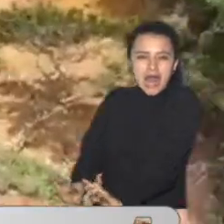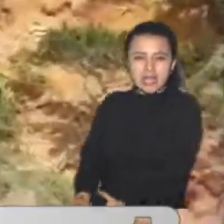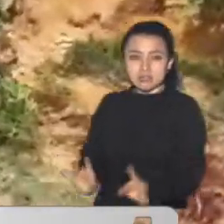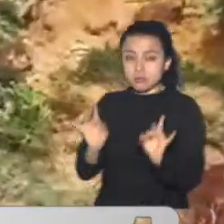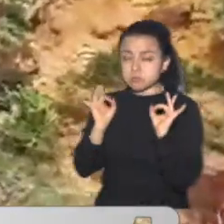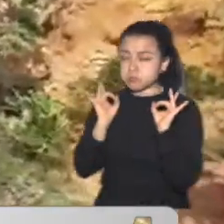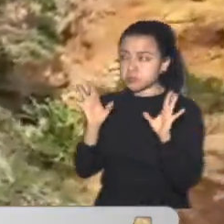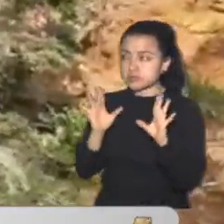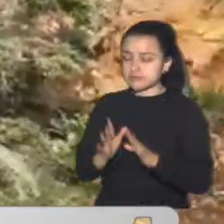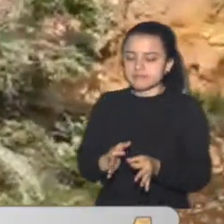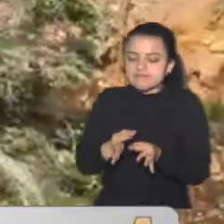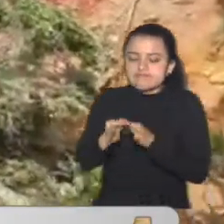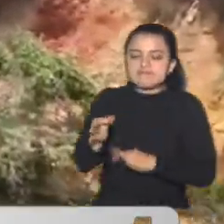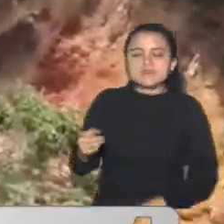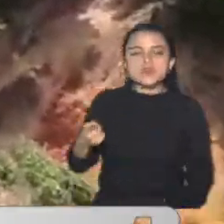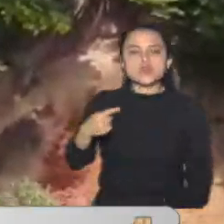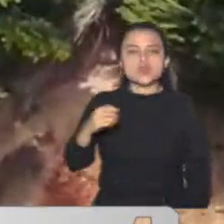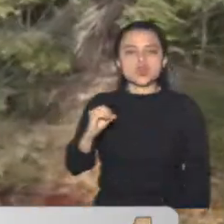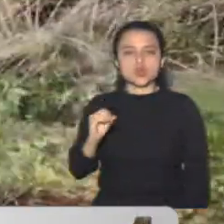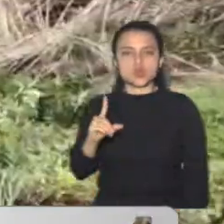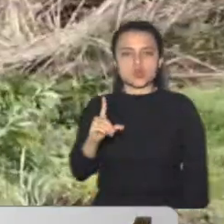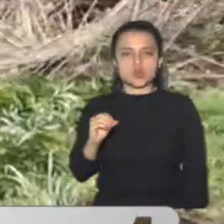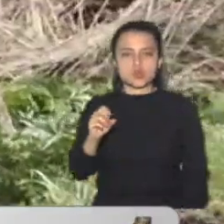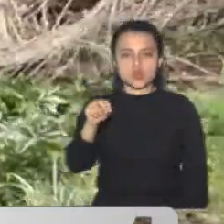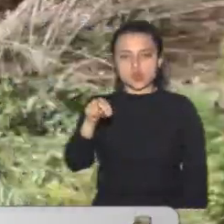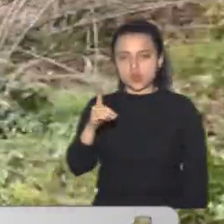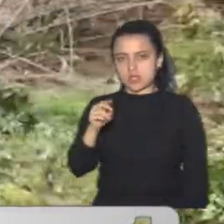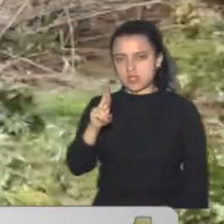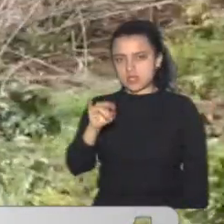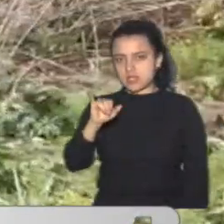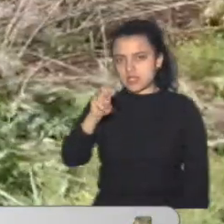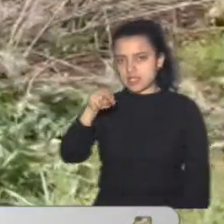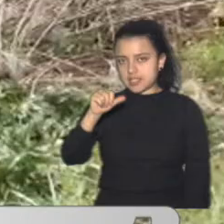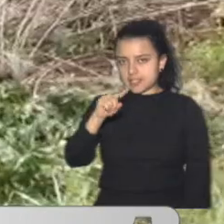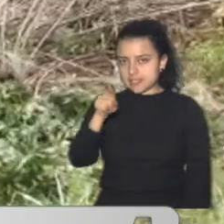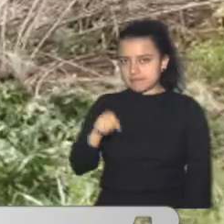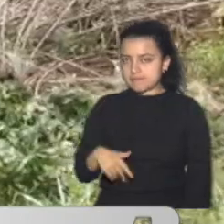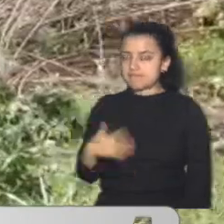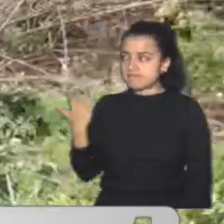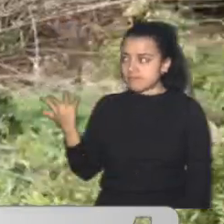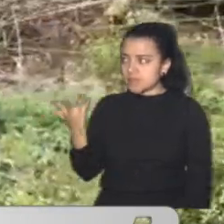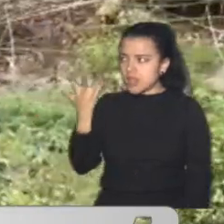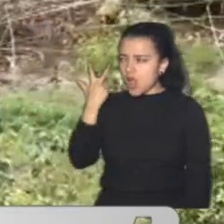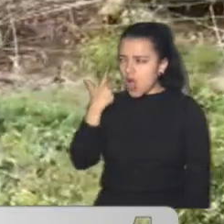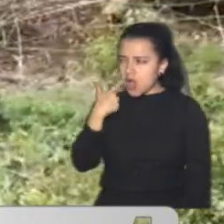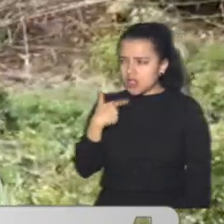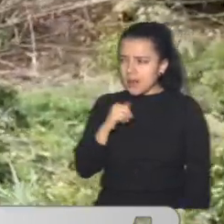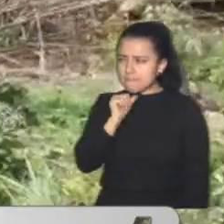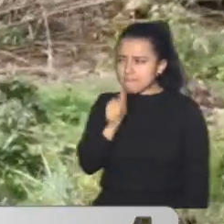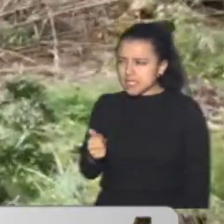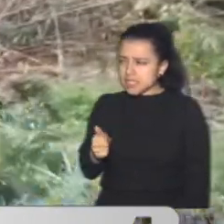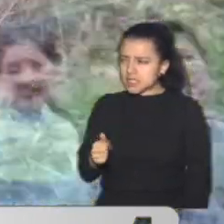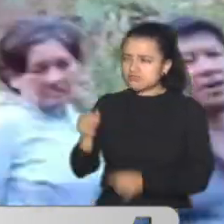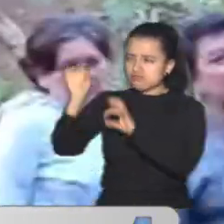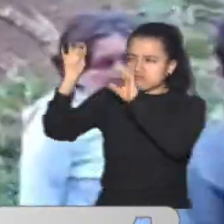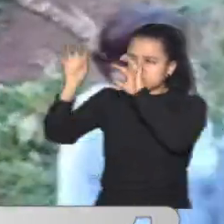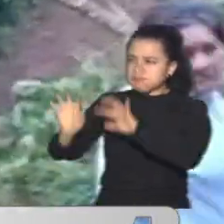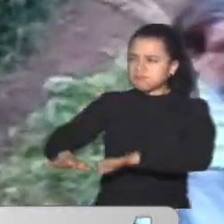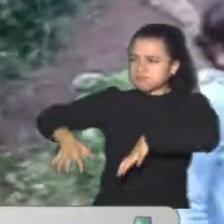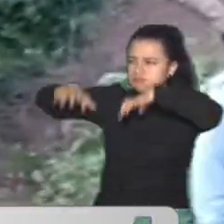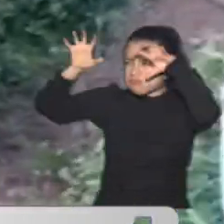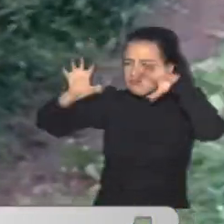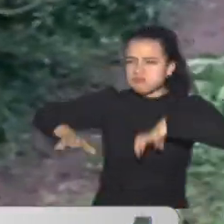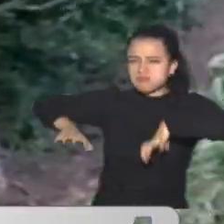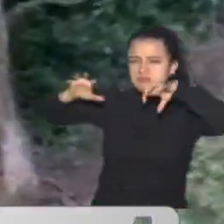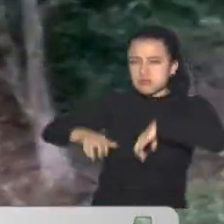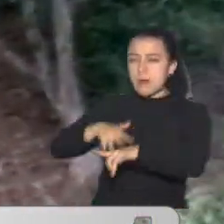comunidad del corregimiento de golondrinas zona rural de cali la situación se vuelve más crítica con el pasar de los días y la continuidad de las lluvias es un avance muy grande